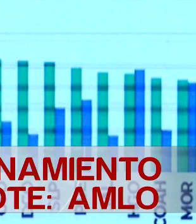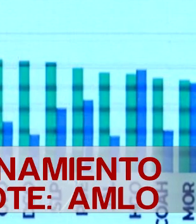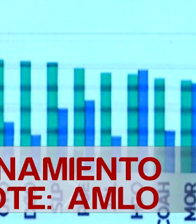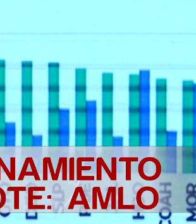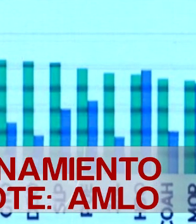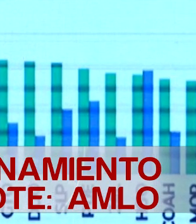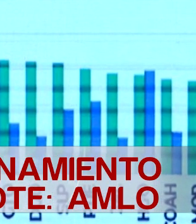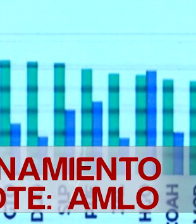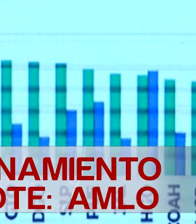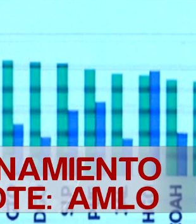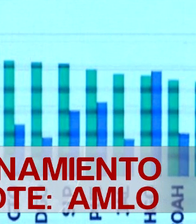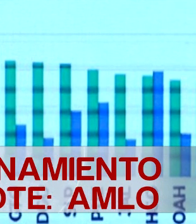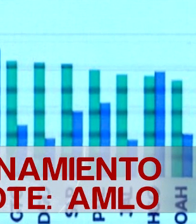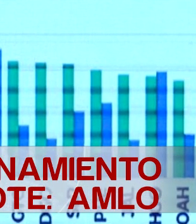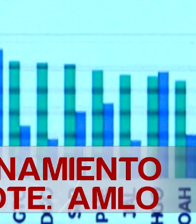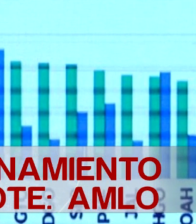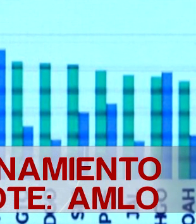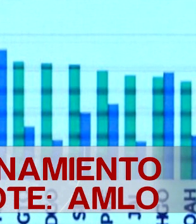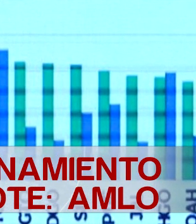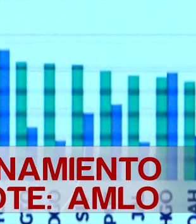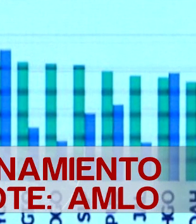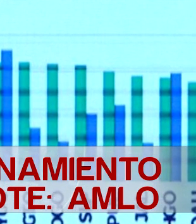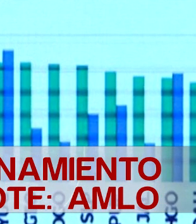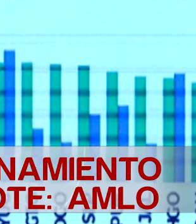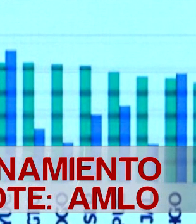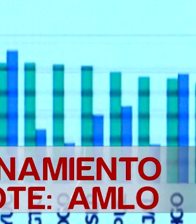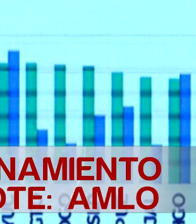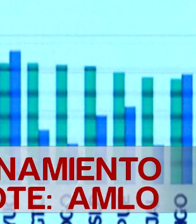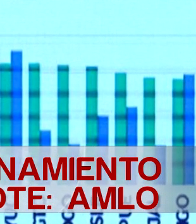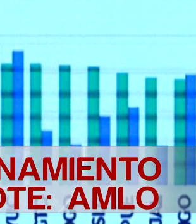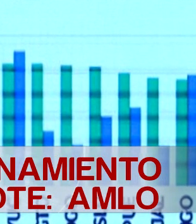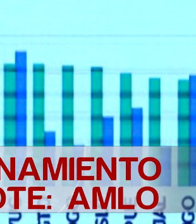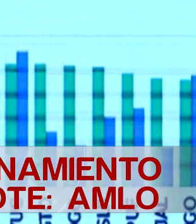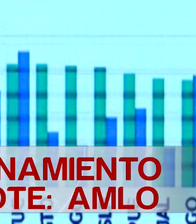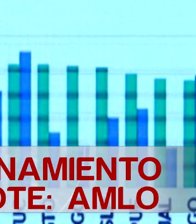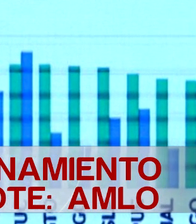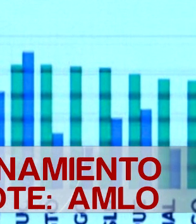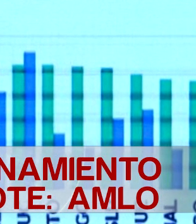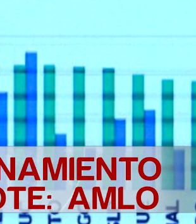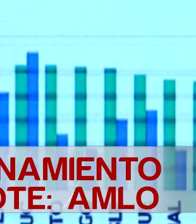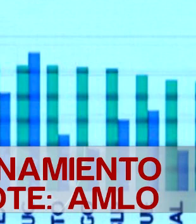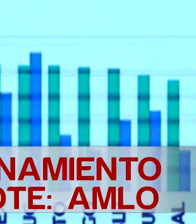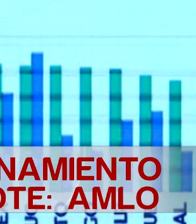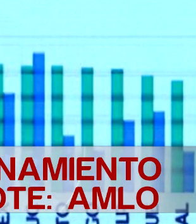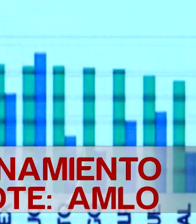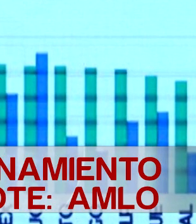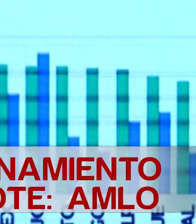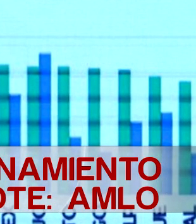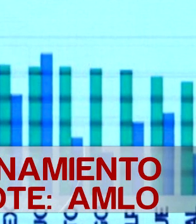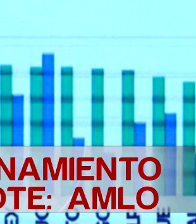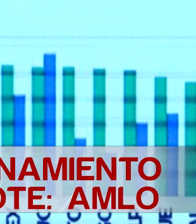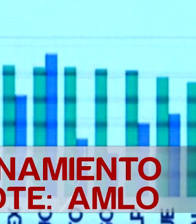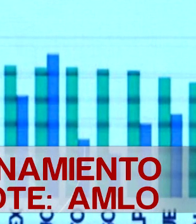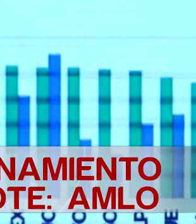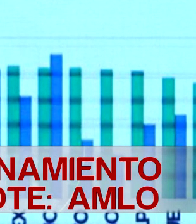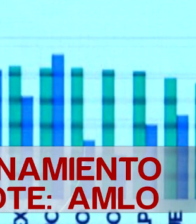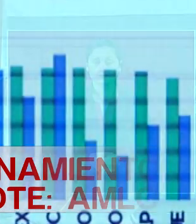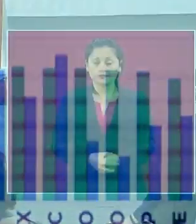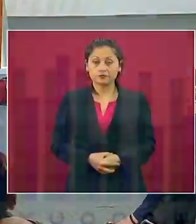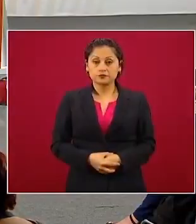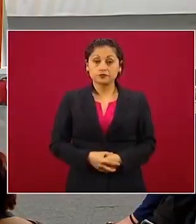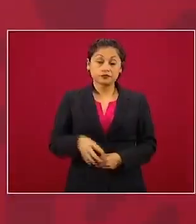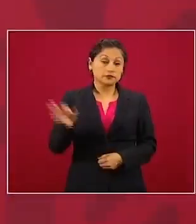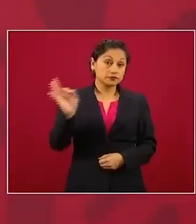sanitarias, con protocolos de salud, y si vemos que